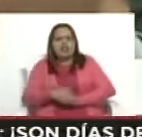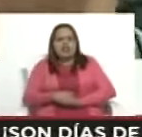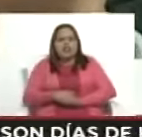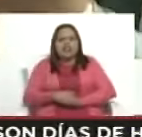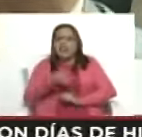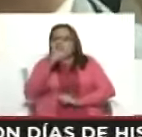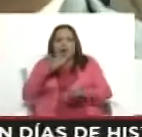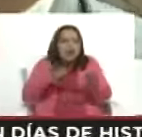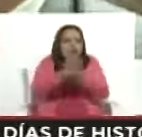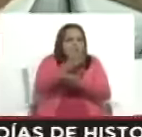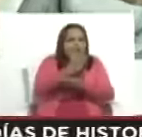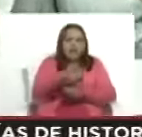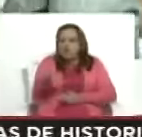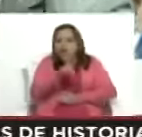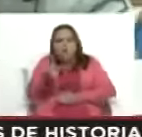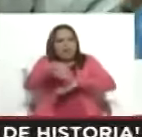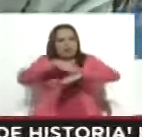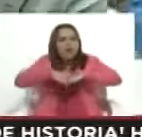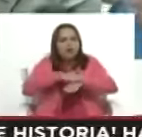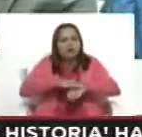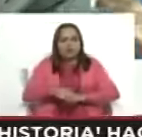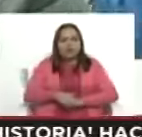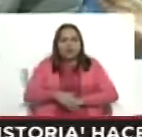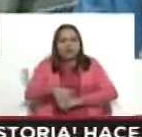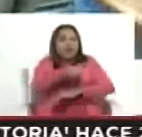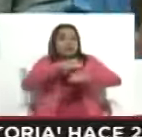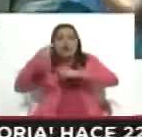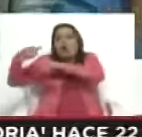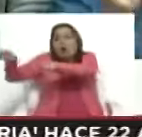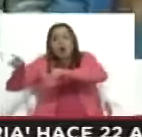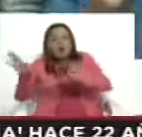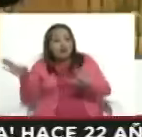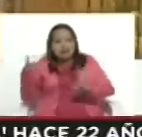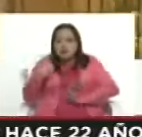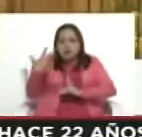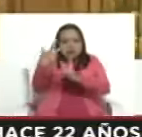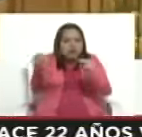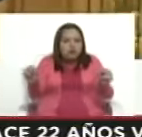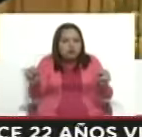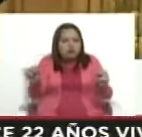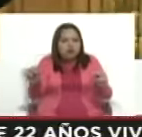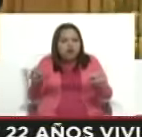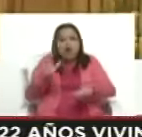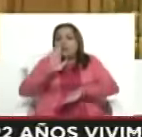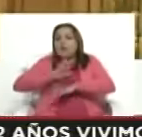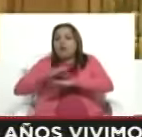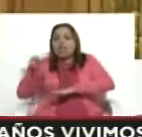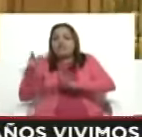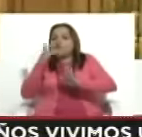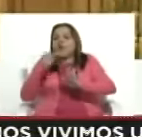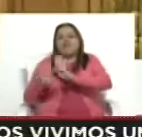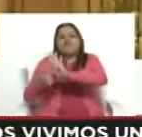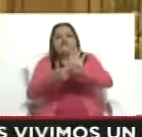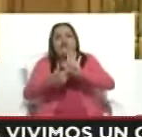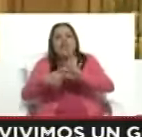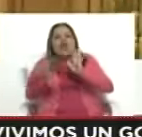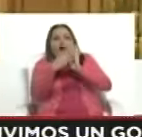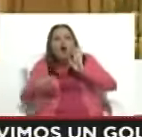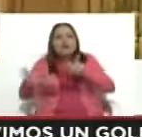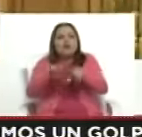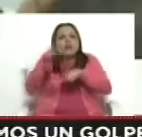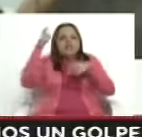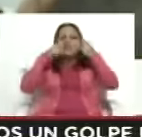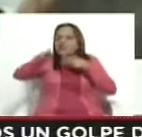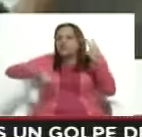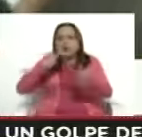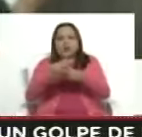desleales. No los perdono. Que los perdone otro, porque ese no fue el ejemplo que les dio el comandante Chávez, nunca.